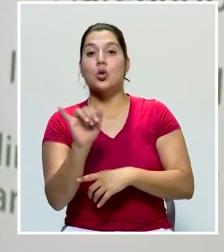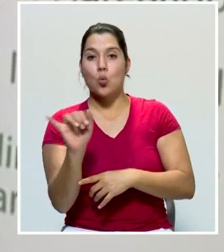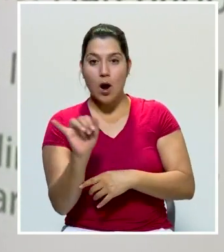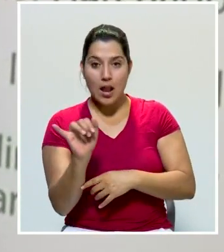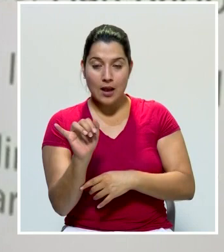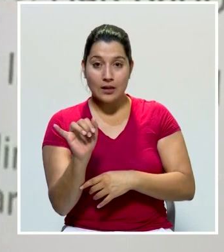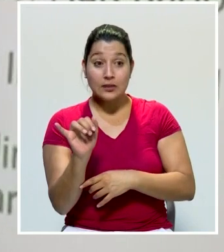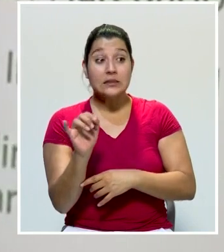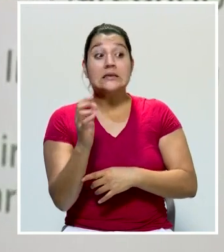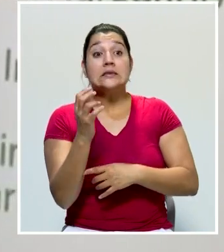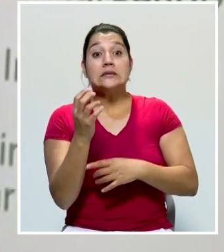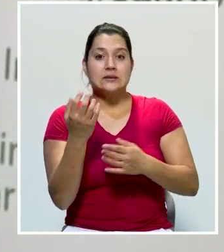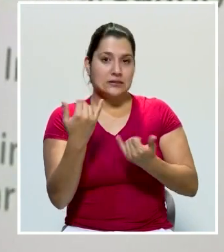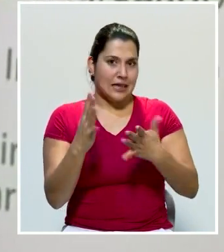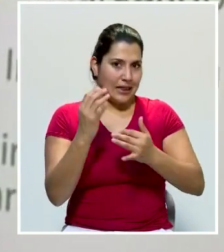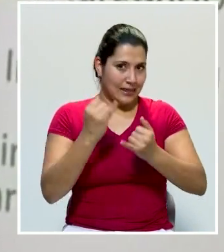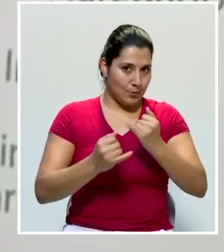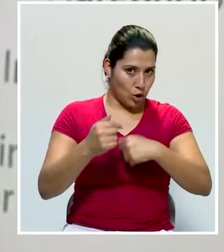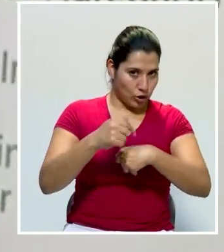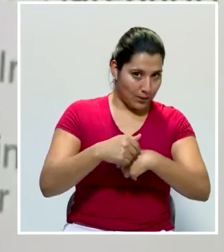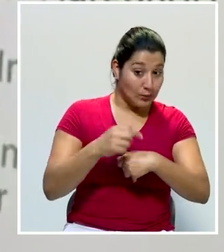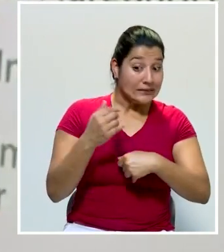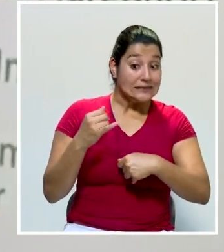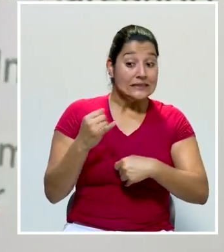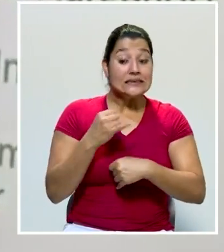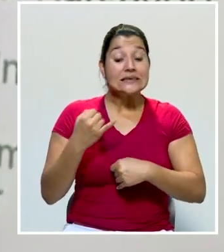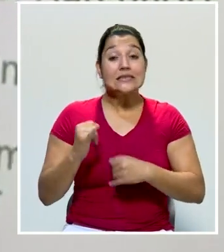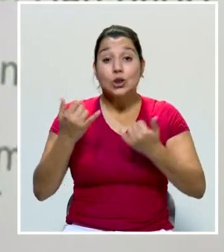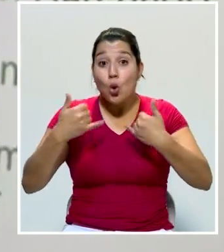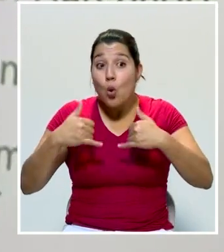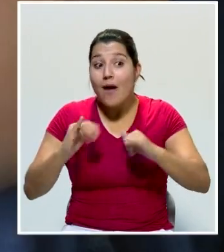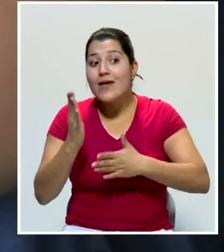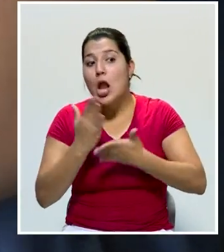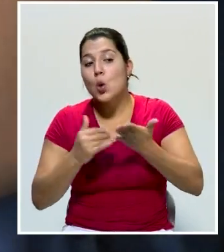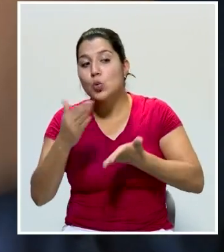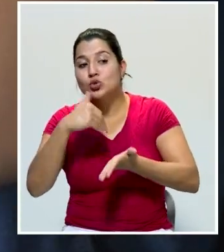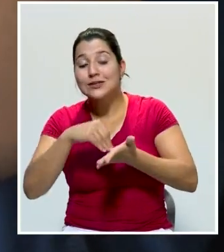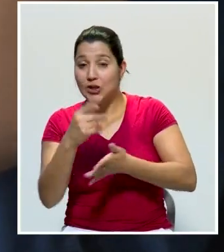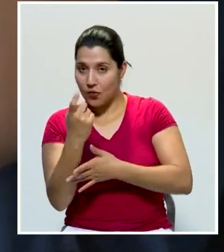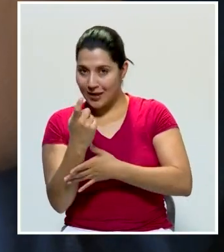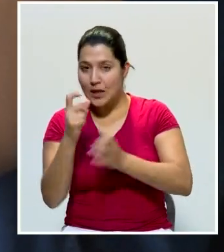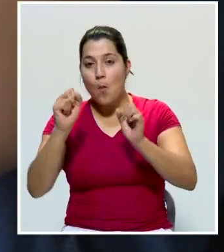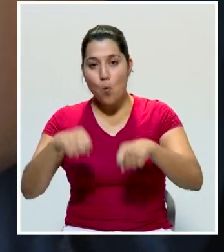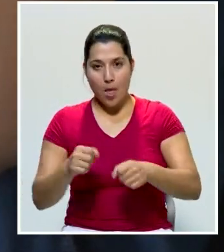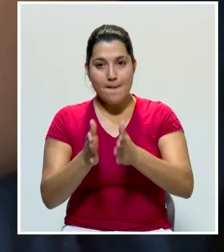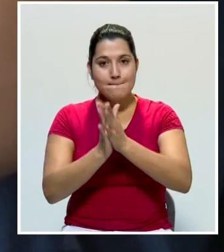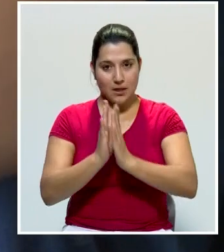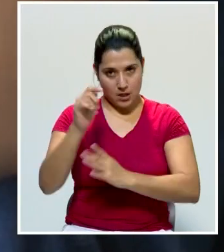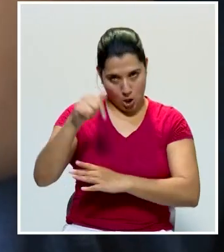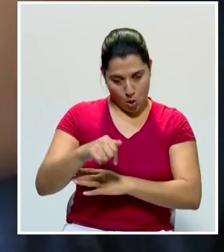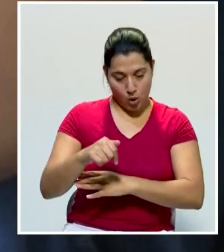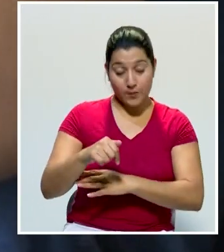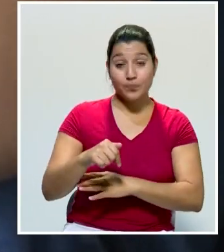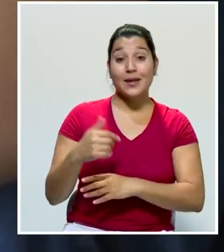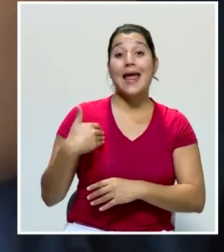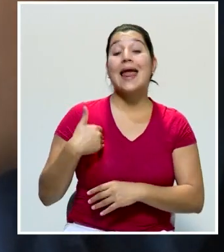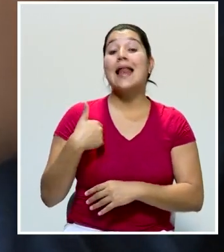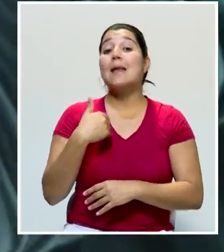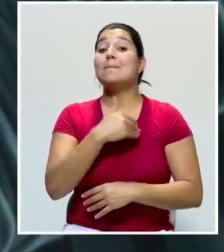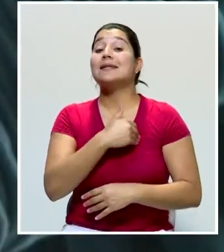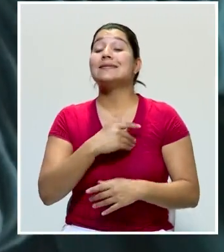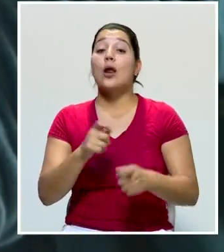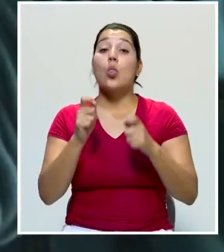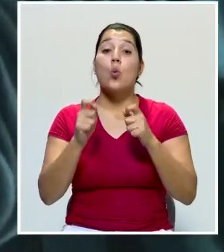hacer el pedido, pueden hacerlo a hoy todavía para que puedan ser atendidos. Para el viceministro administrativo del Ministerio de